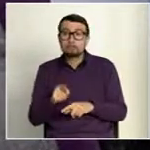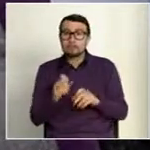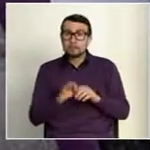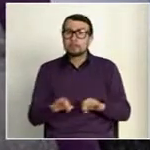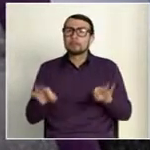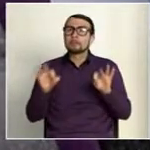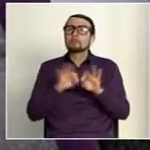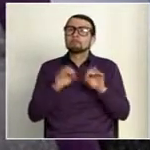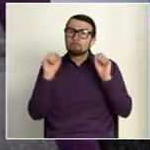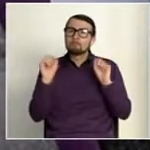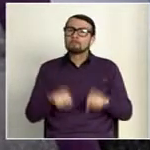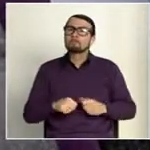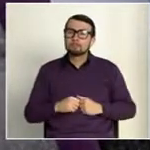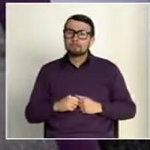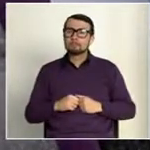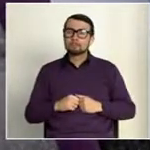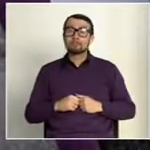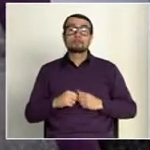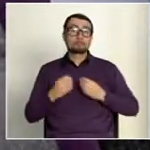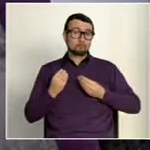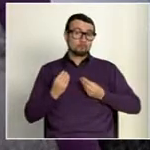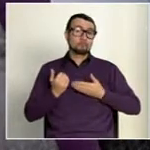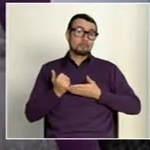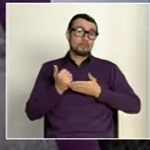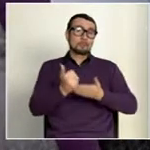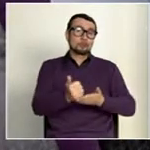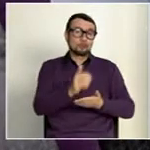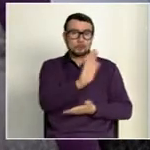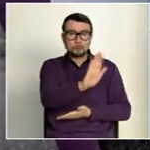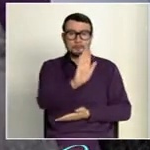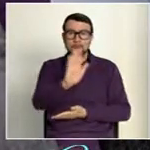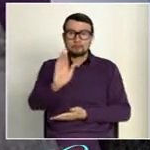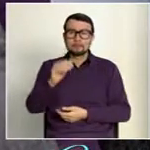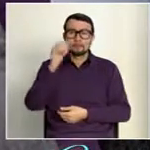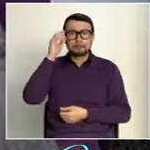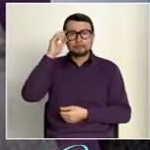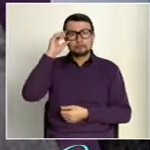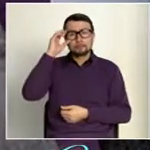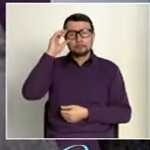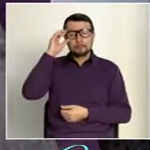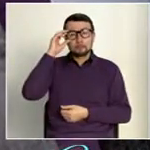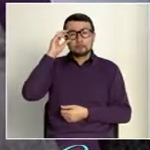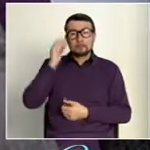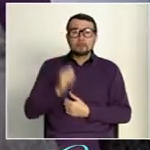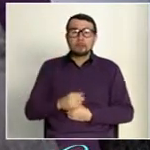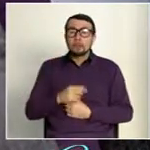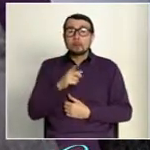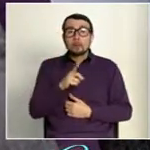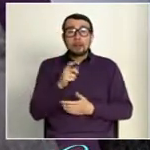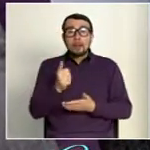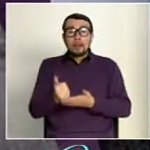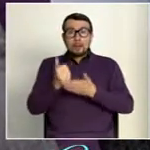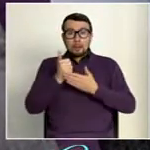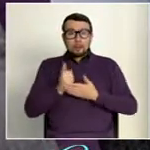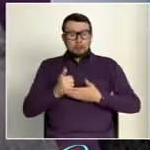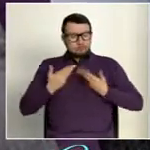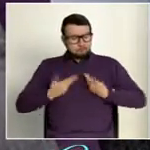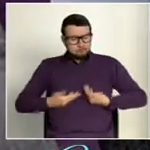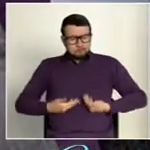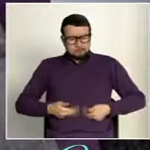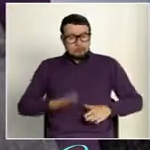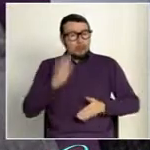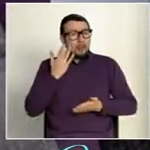recomendaciones, que va a ser de gran ayuda para todos ustedes para desintoxicar, para nutrir, para